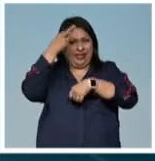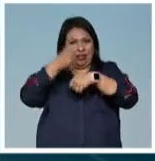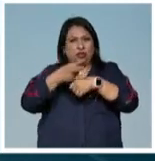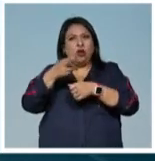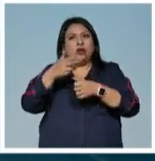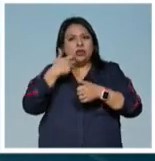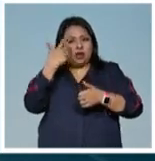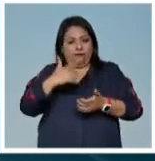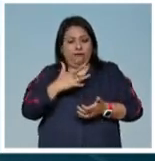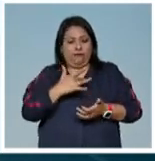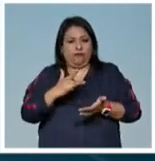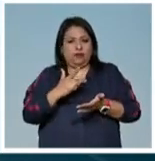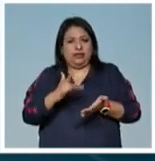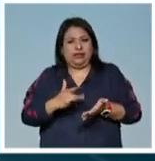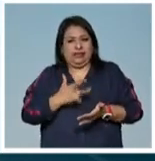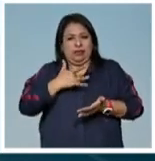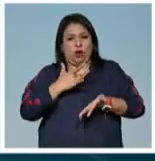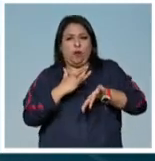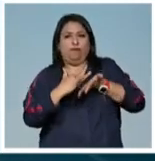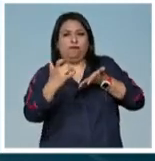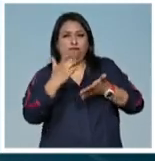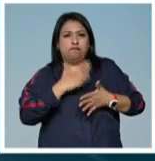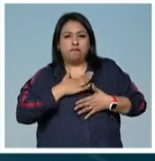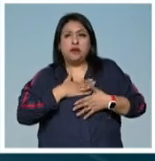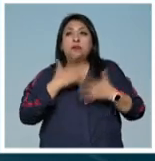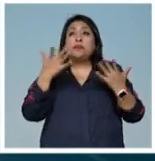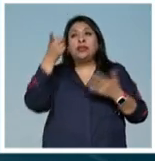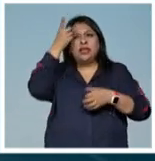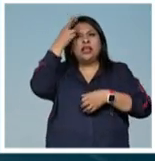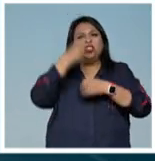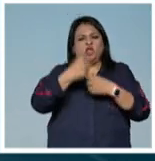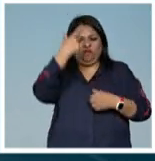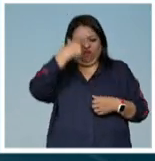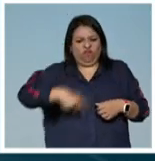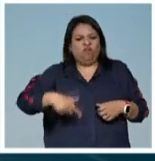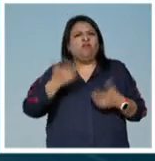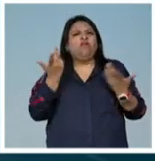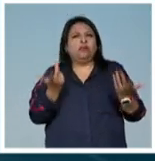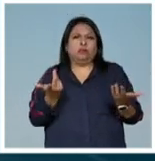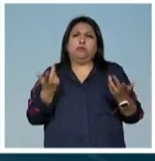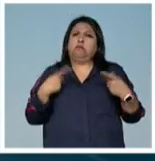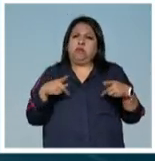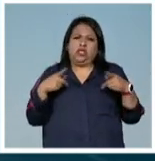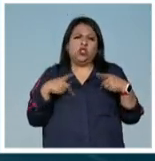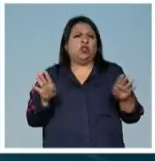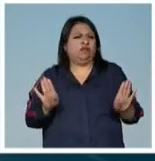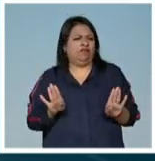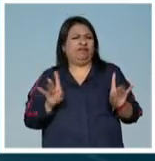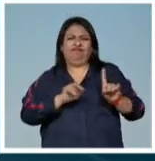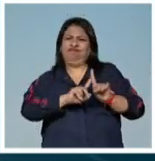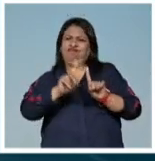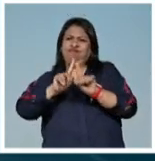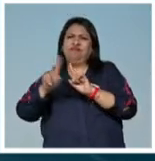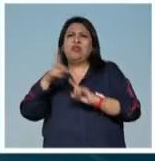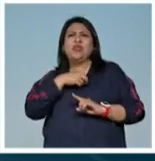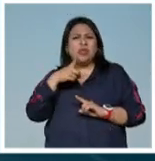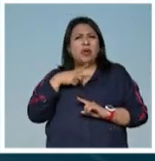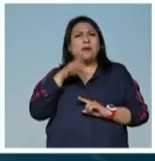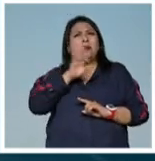inspirar. El director es una figura muy versátil, es una figura que tiene que